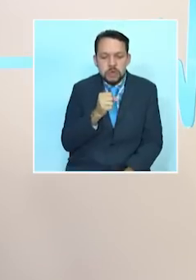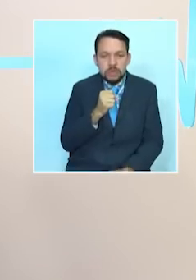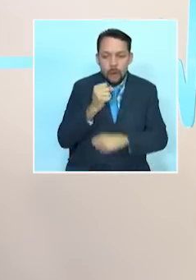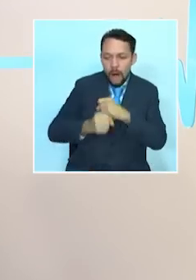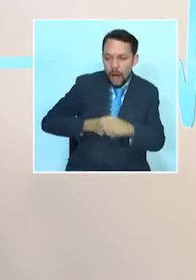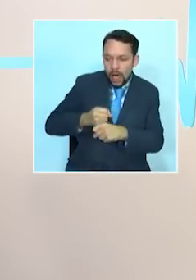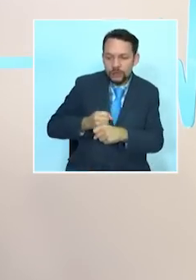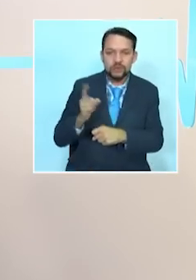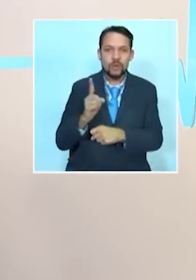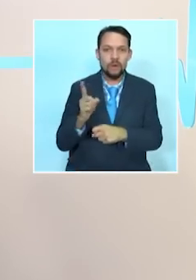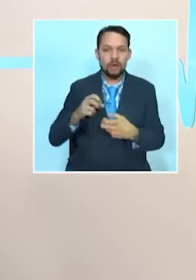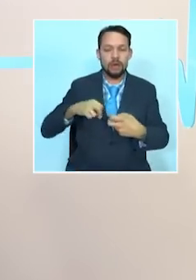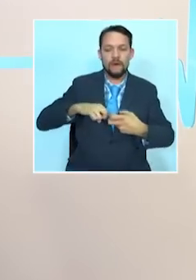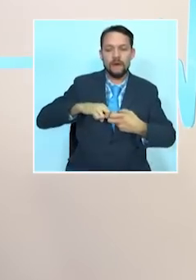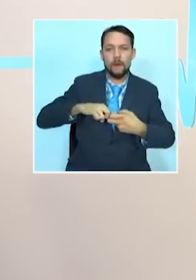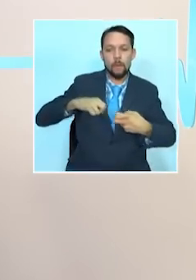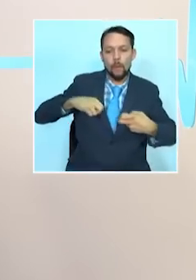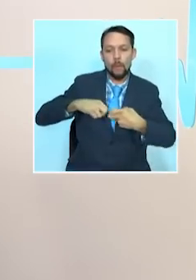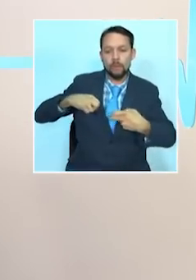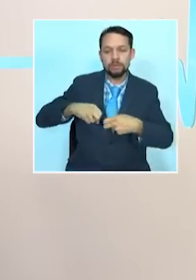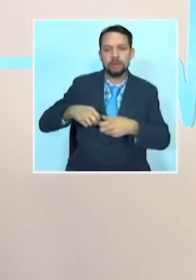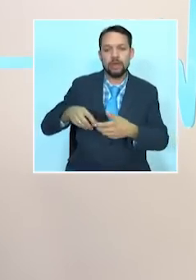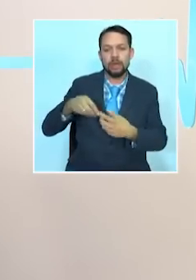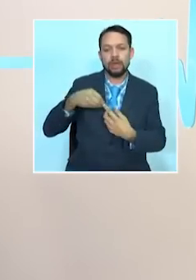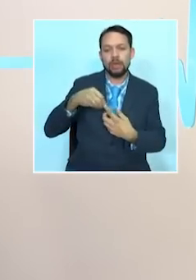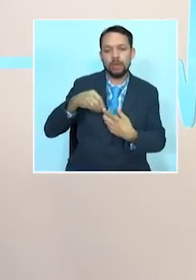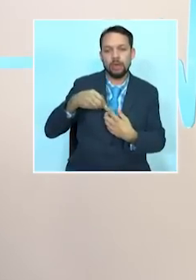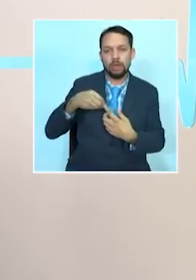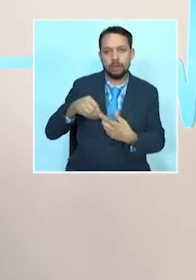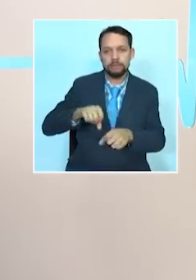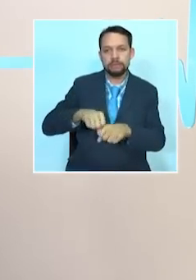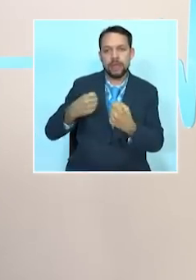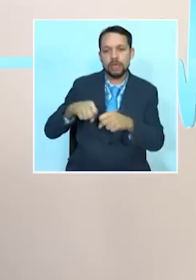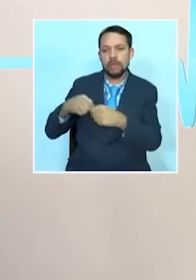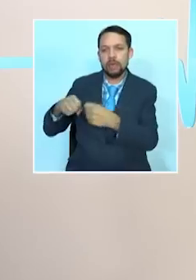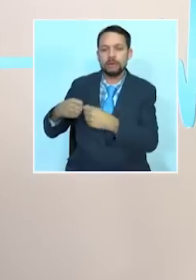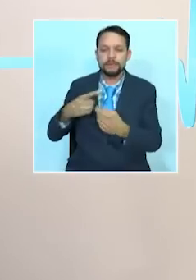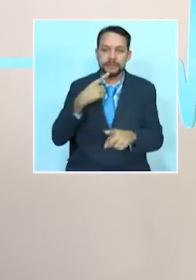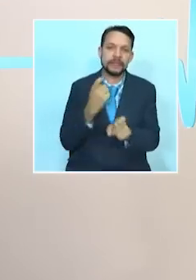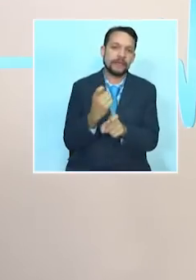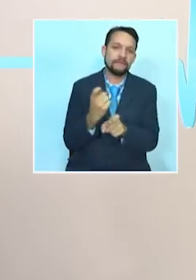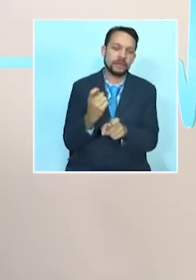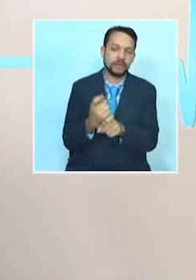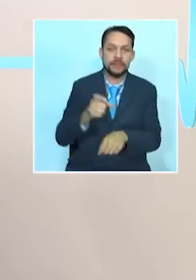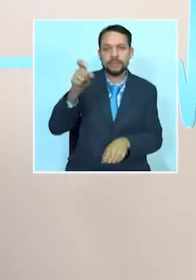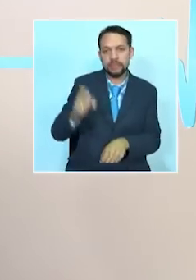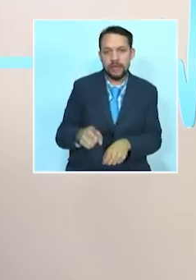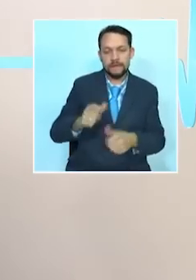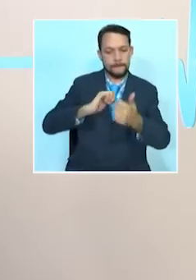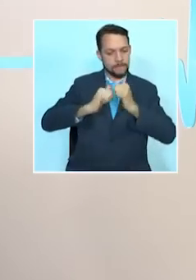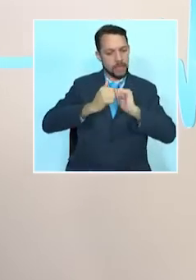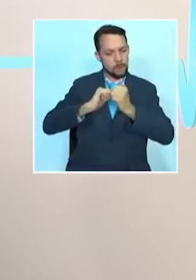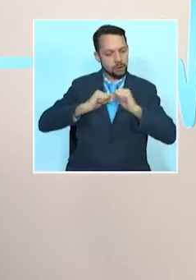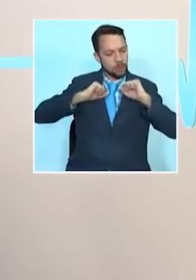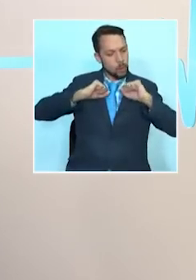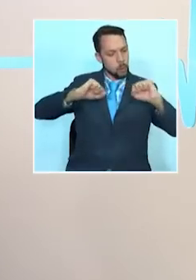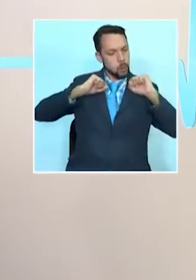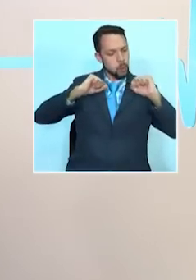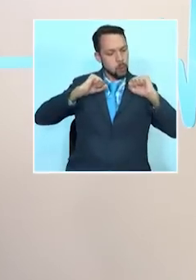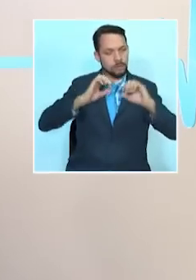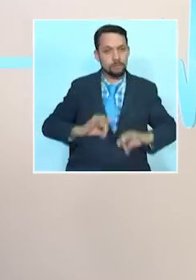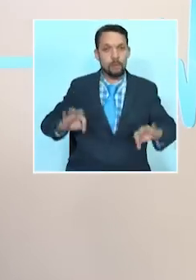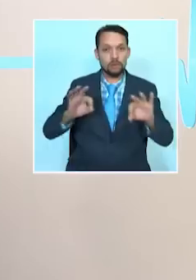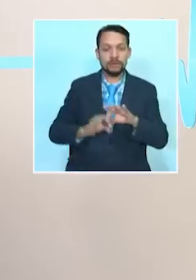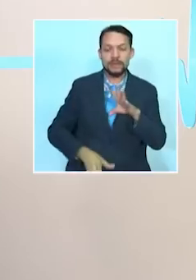la flexibilidad y la elasticidad de nuestro cuerpo entonces la actividad física es fundamental y el más importante para